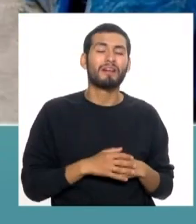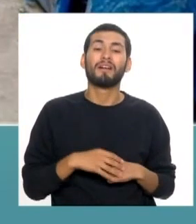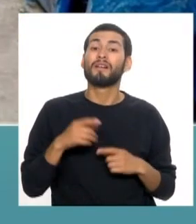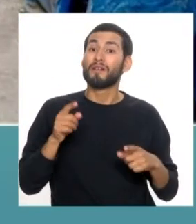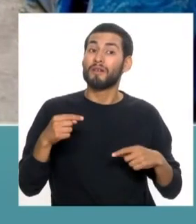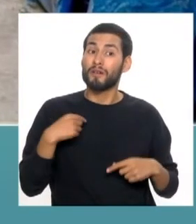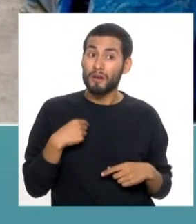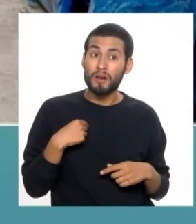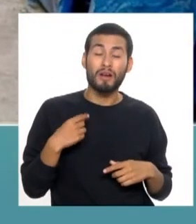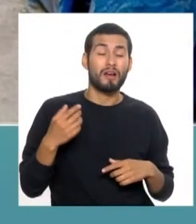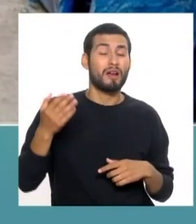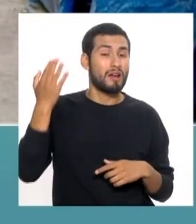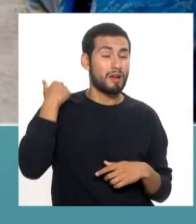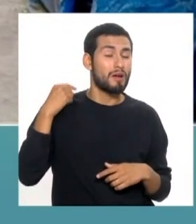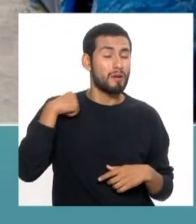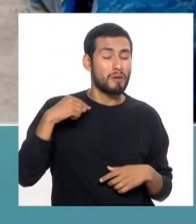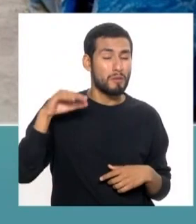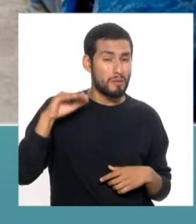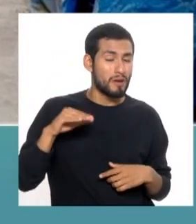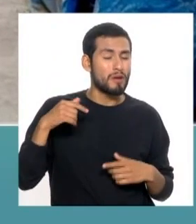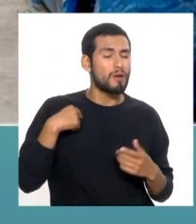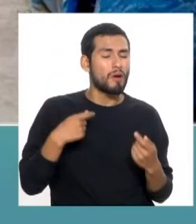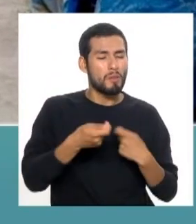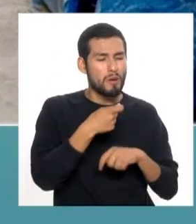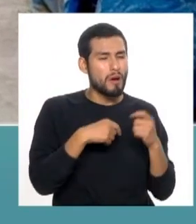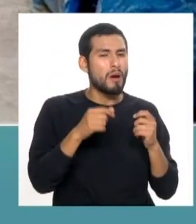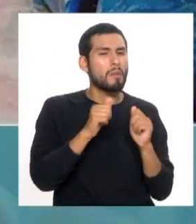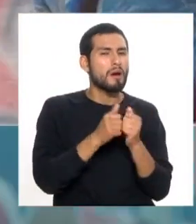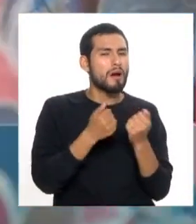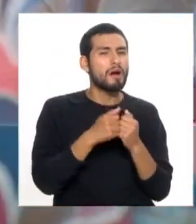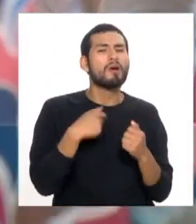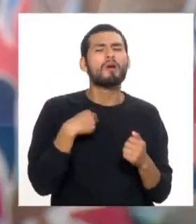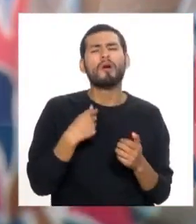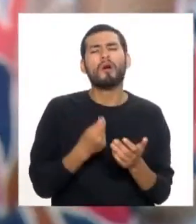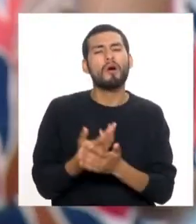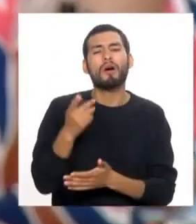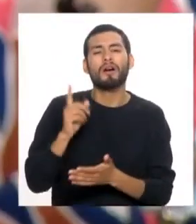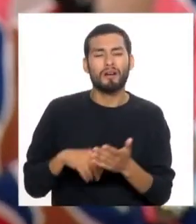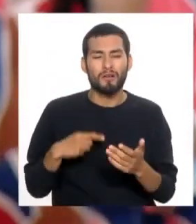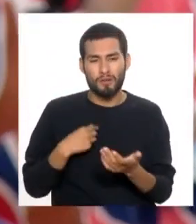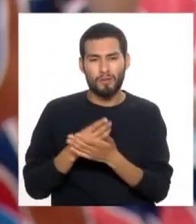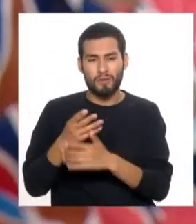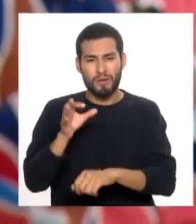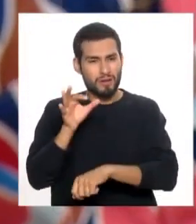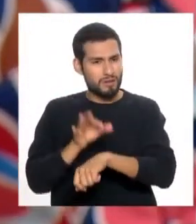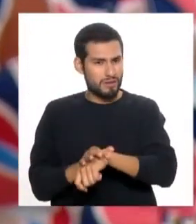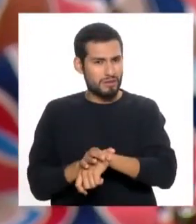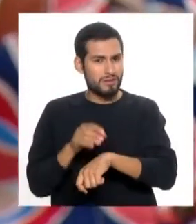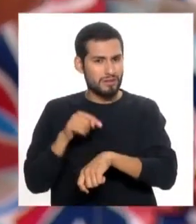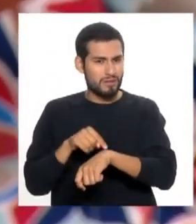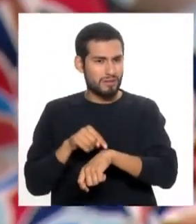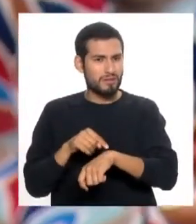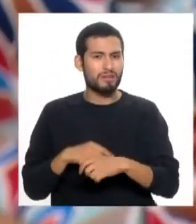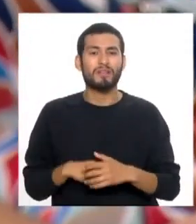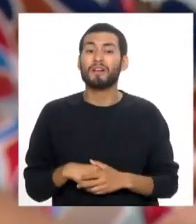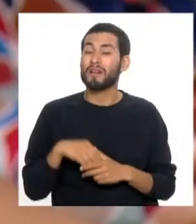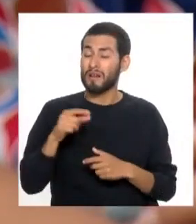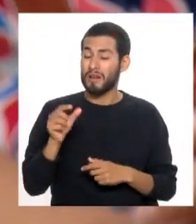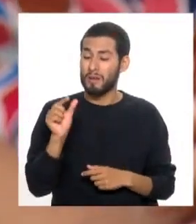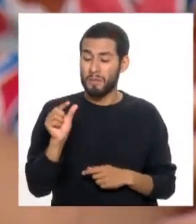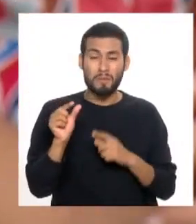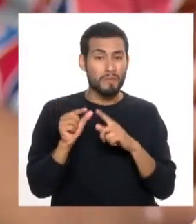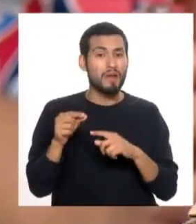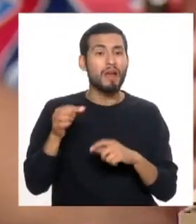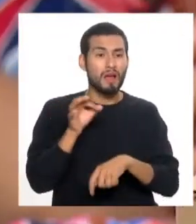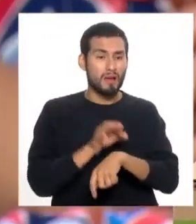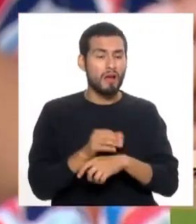pequeño, empecé a trabajar vendiendo panes y lo primero que compré fue un reloj. Yeah. ¿No? O sea, ¿no? Y entonces la pila para mí era